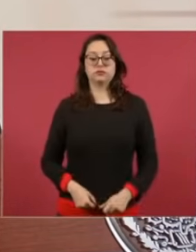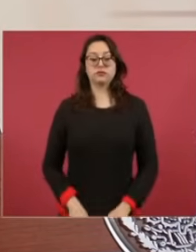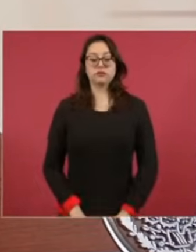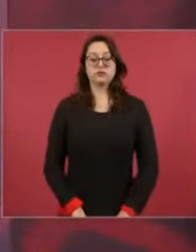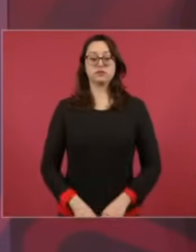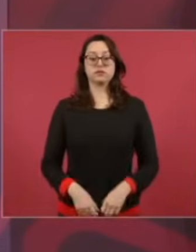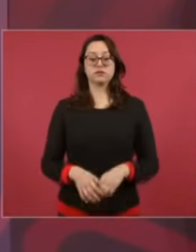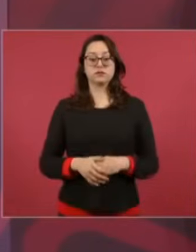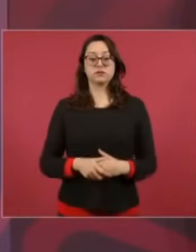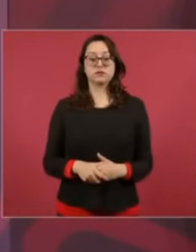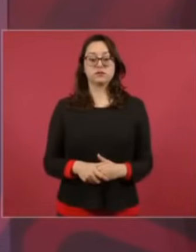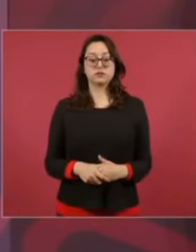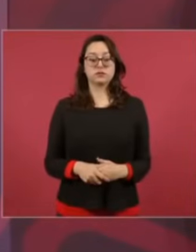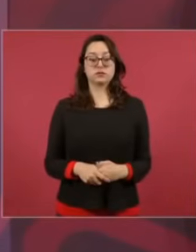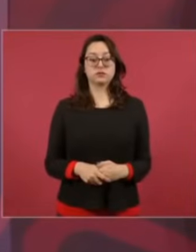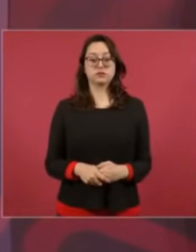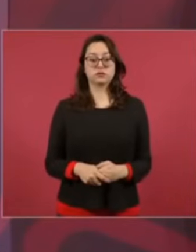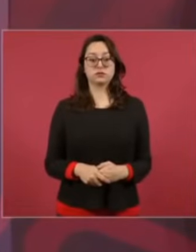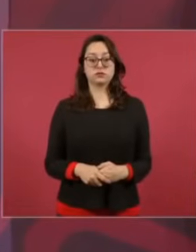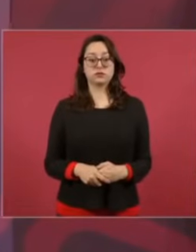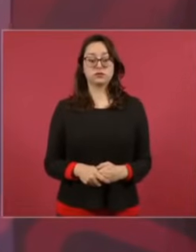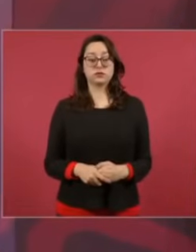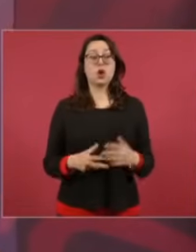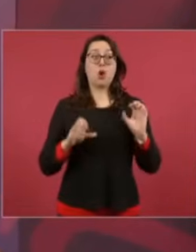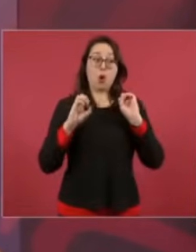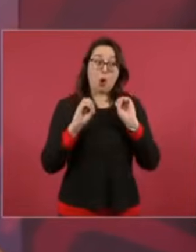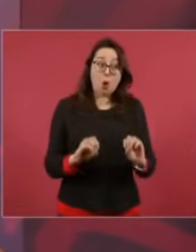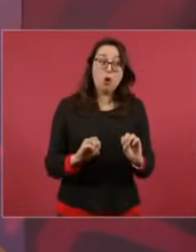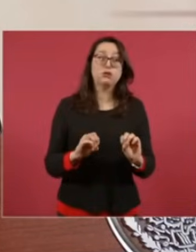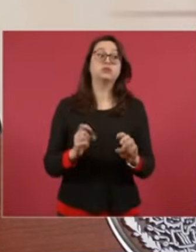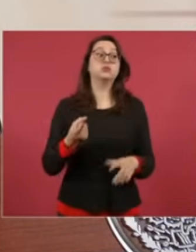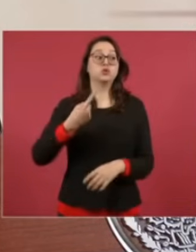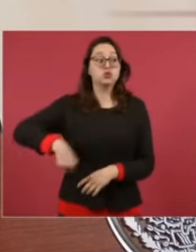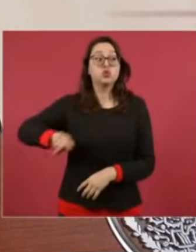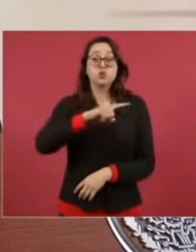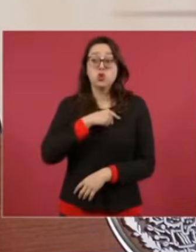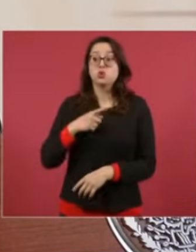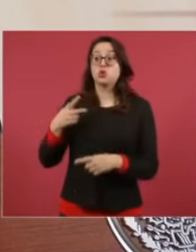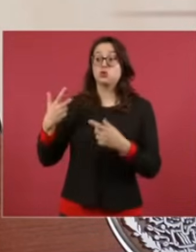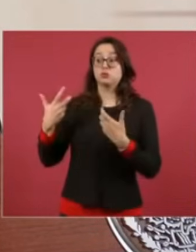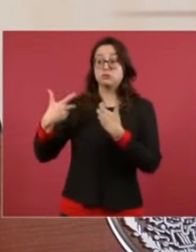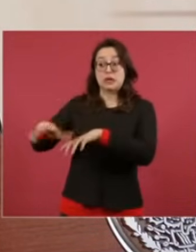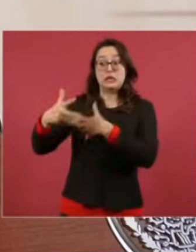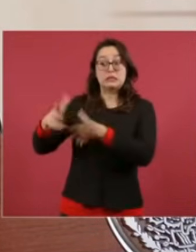vamos a intervenir, pero me lo va a tener que pedir por escrito. Y luego